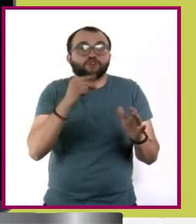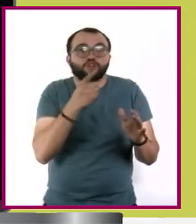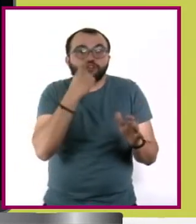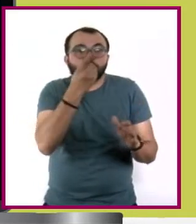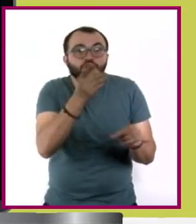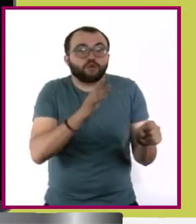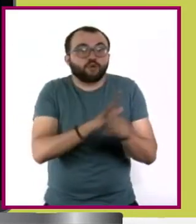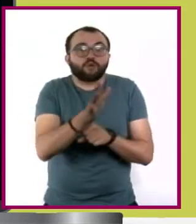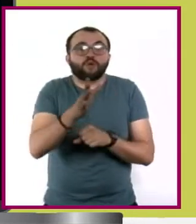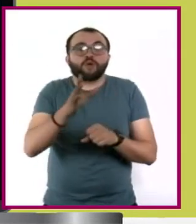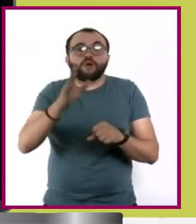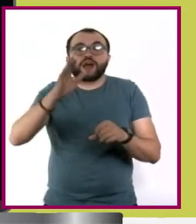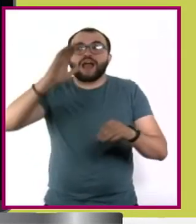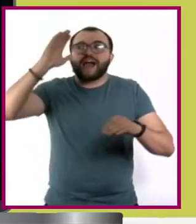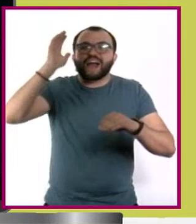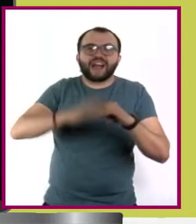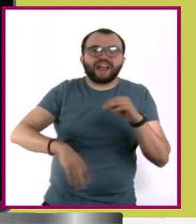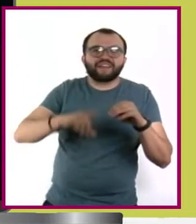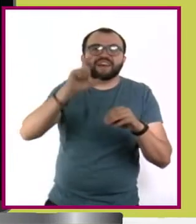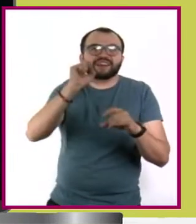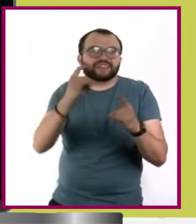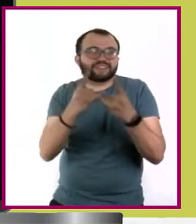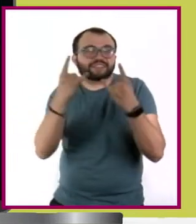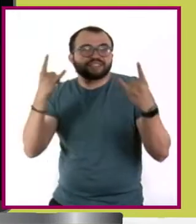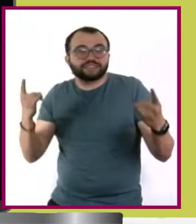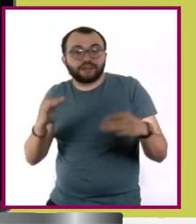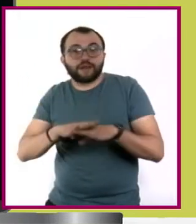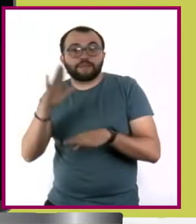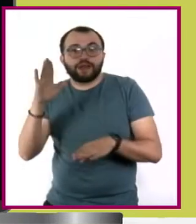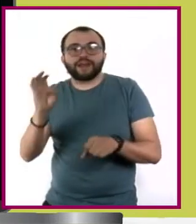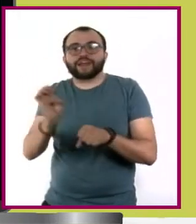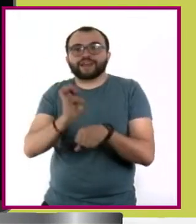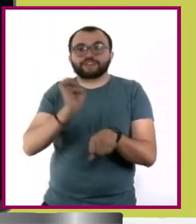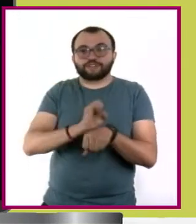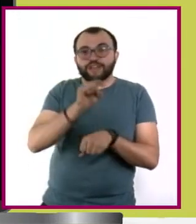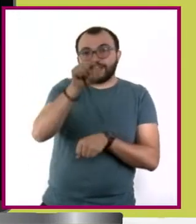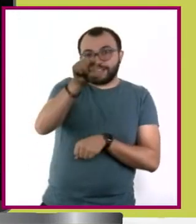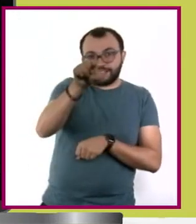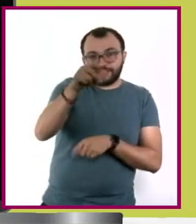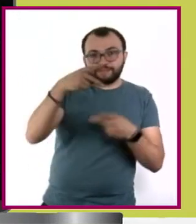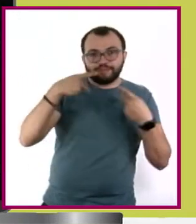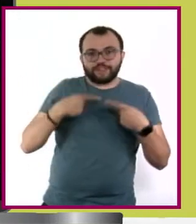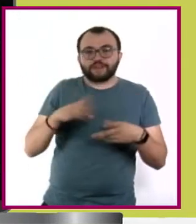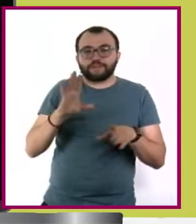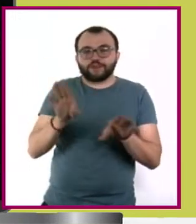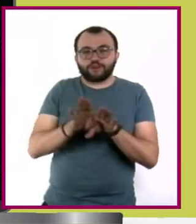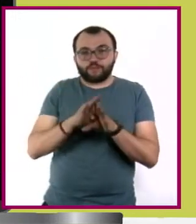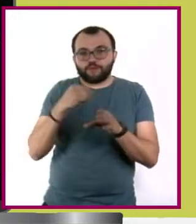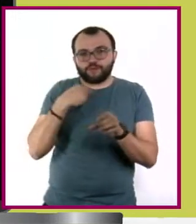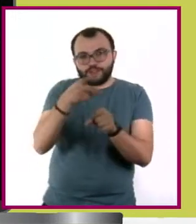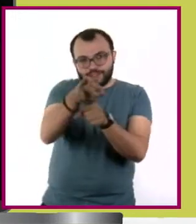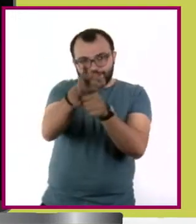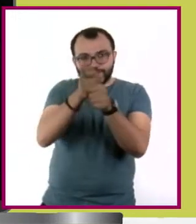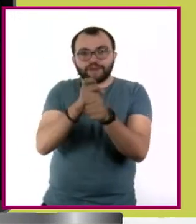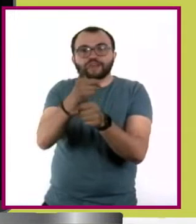el desenlace y más, pues entonces a lo mejor te estoy invitando a seguir aprendiendo, ¿no? A que por